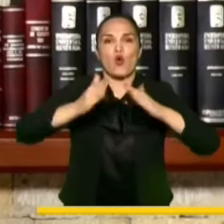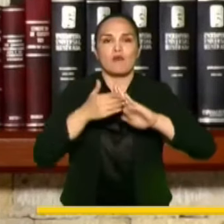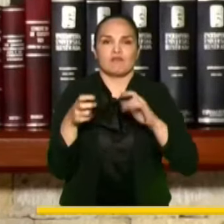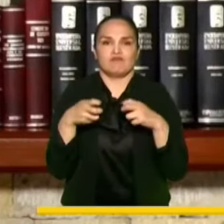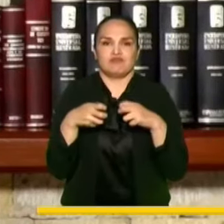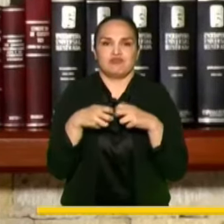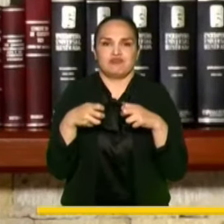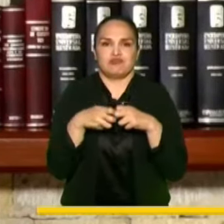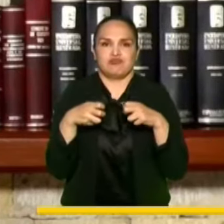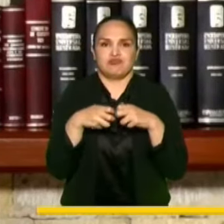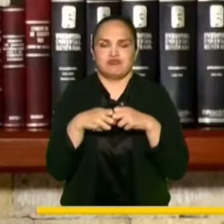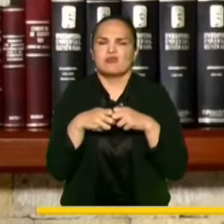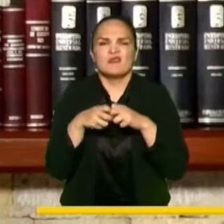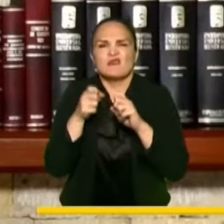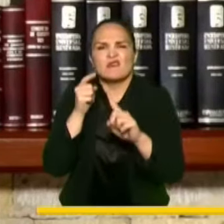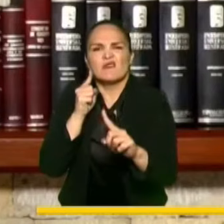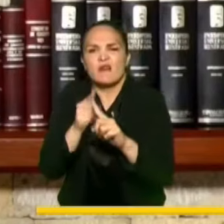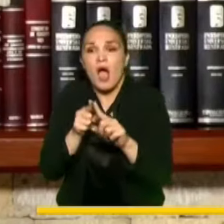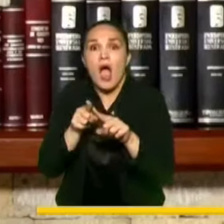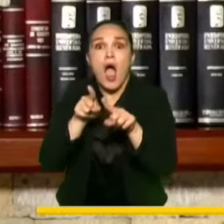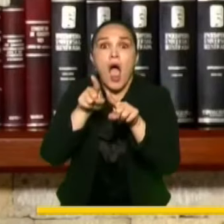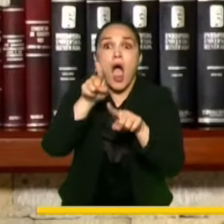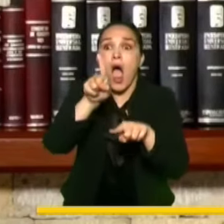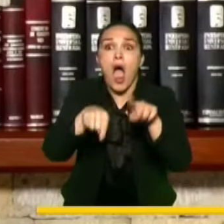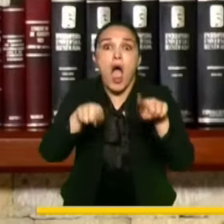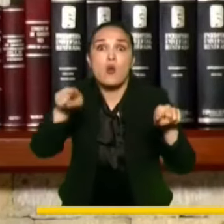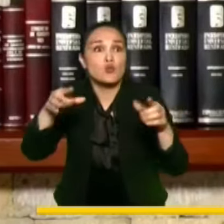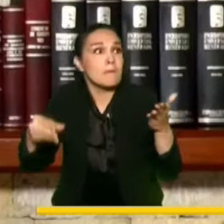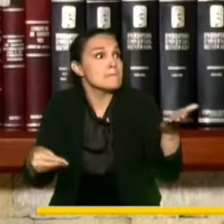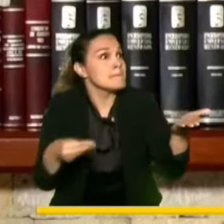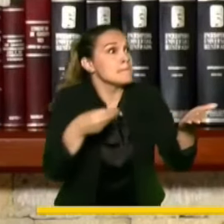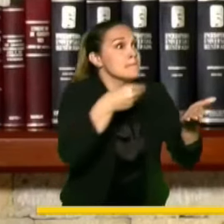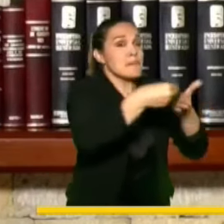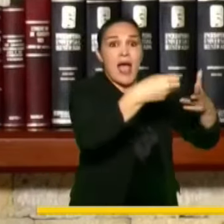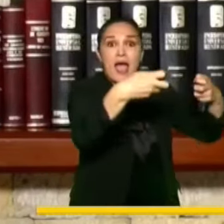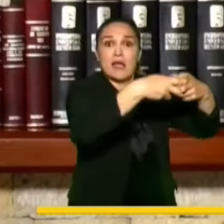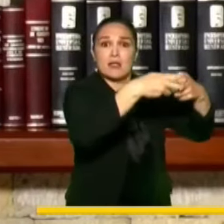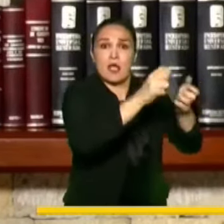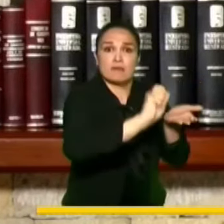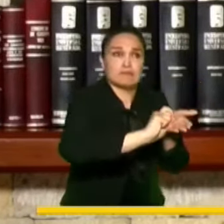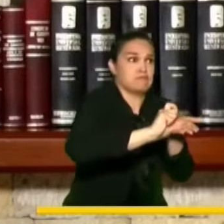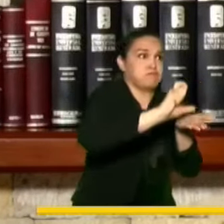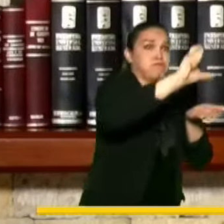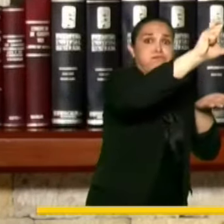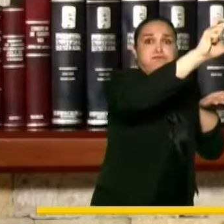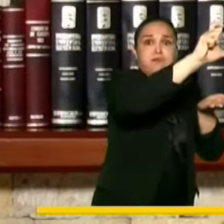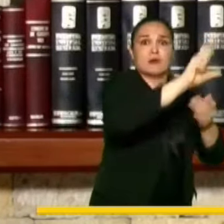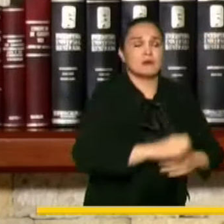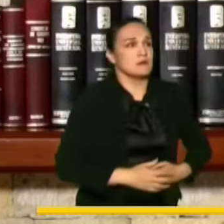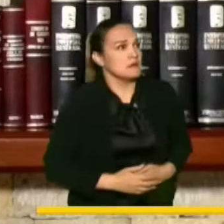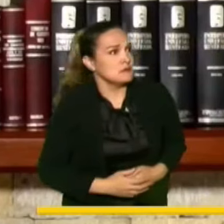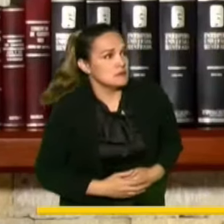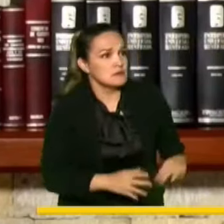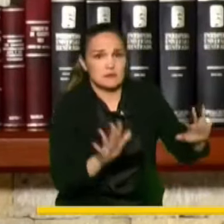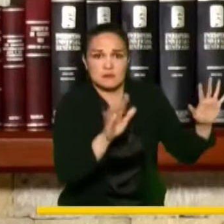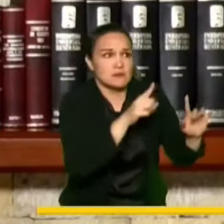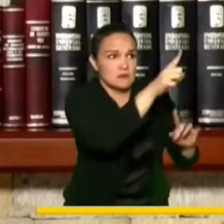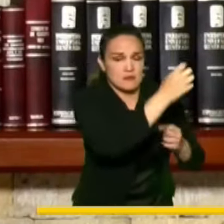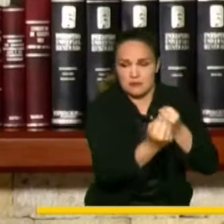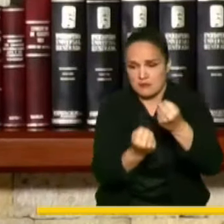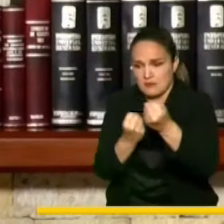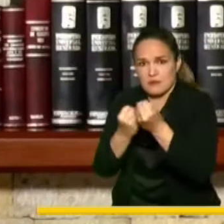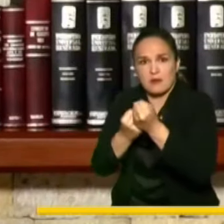usuarios pagadores de altas tarifas por energía eléctrica se conviertan en generadores de la energía y a costo